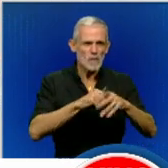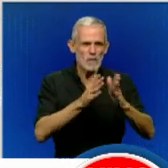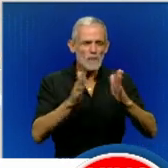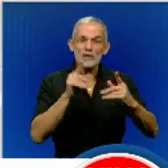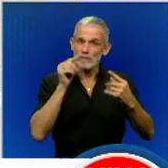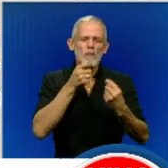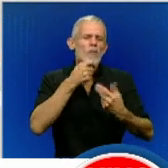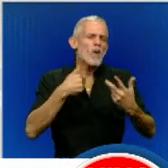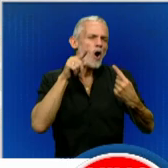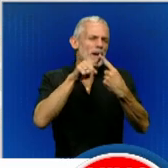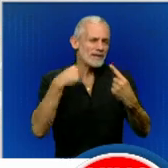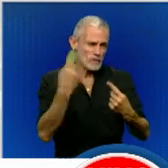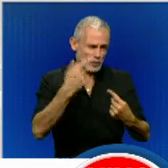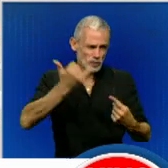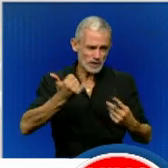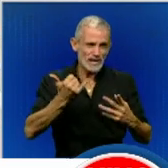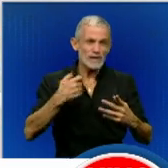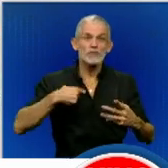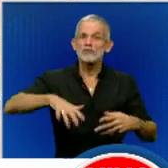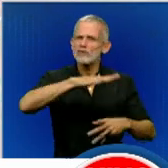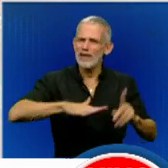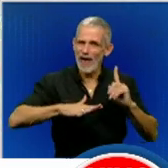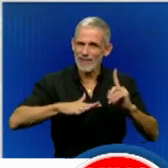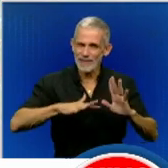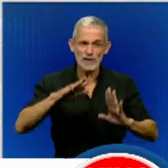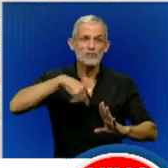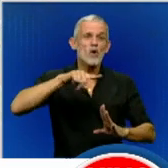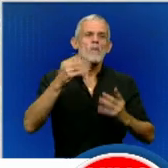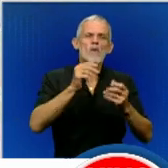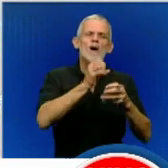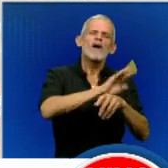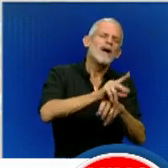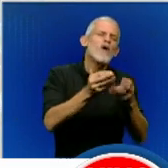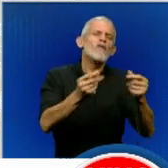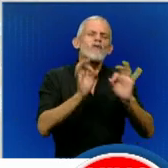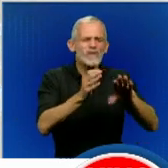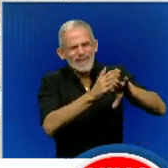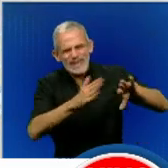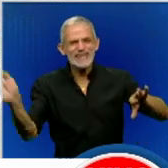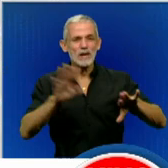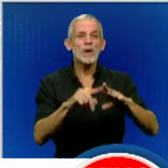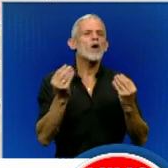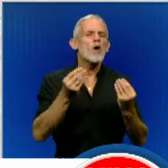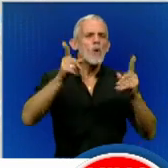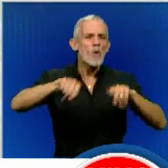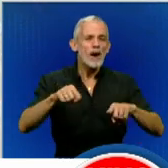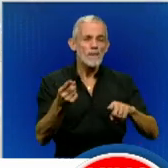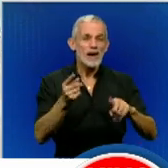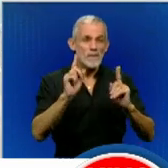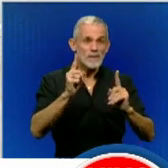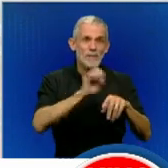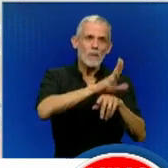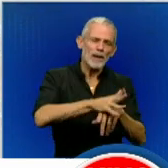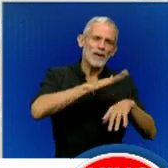objetivo que nosotros tenemos como sociedad cuando podamos salir de esta pandemia recuperar no lo que nos trajo la